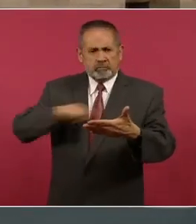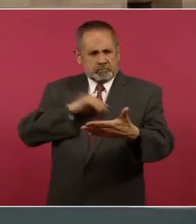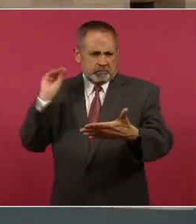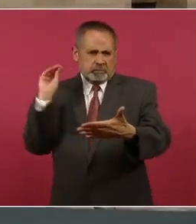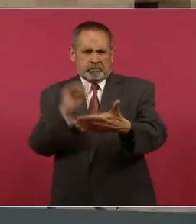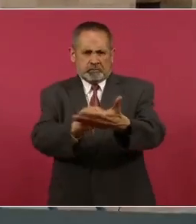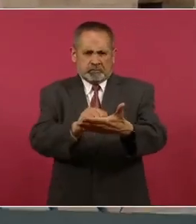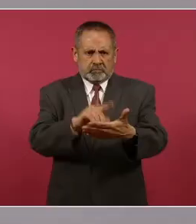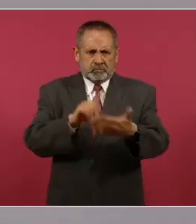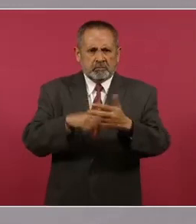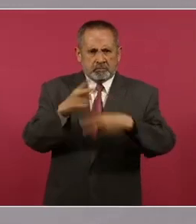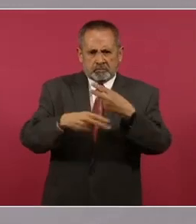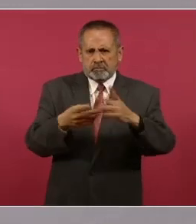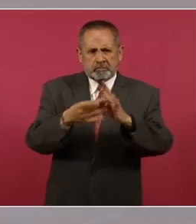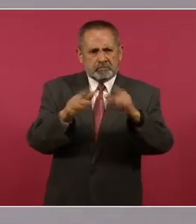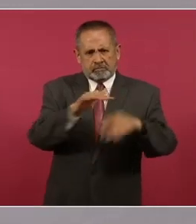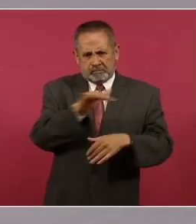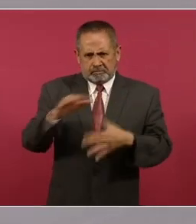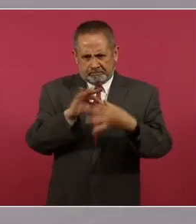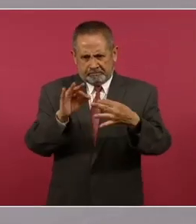que se los voy a leer.